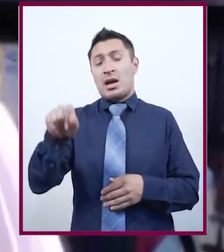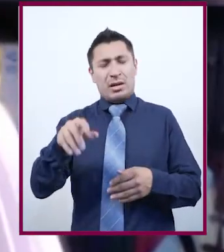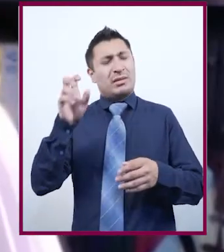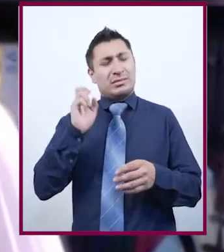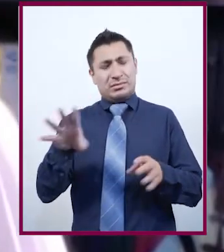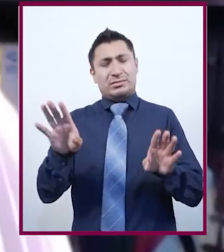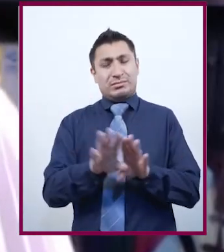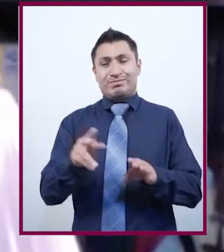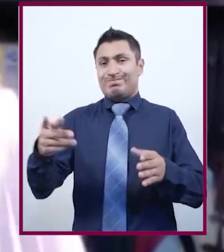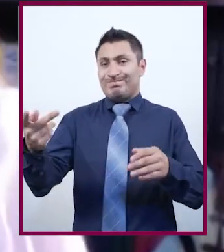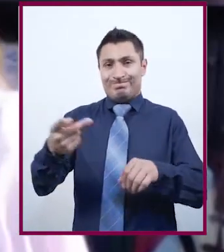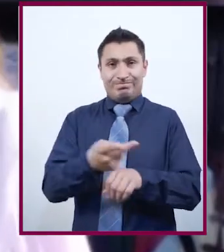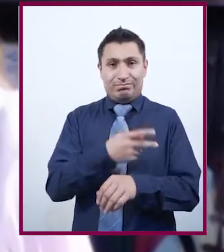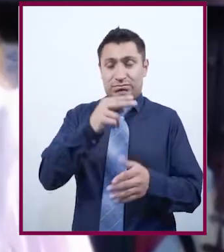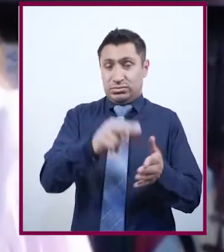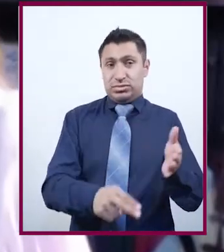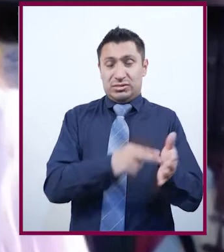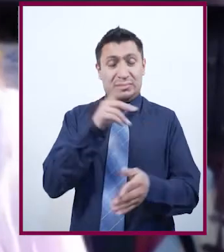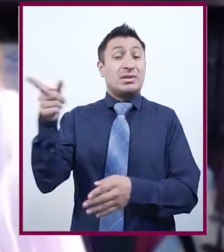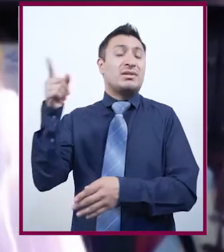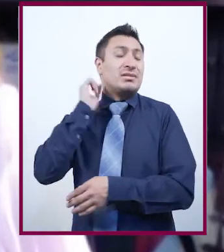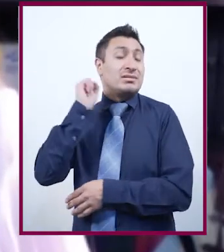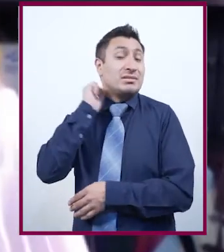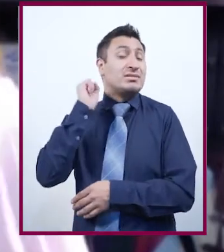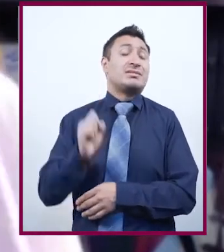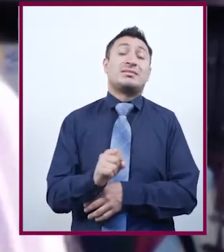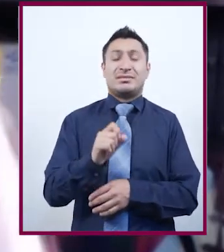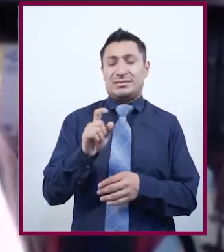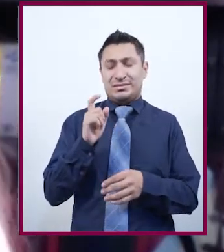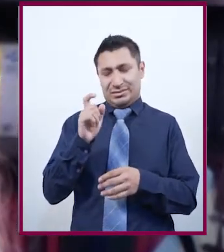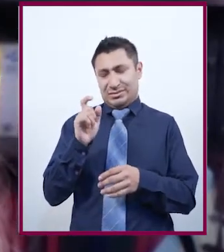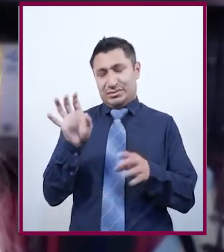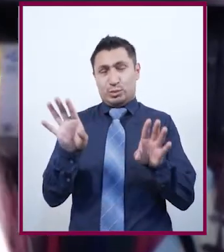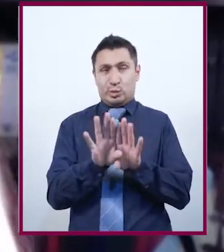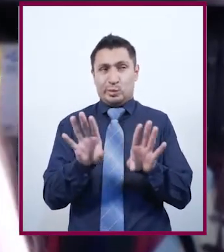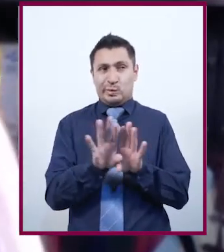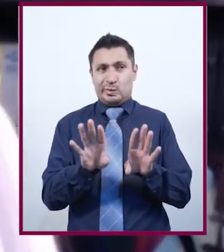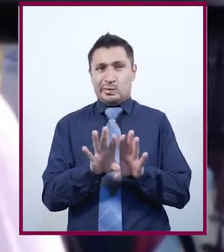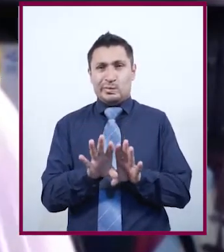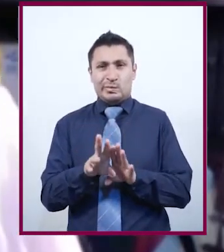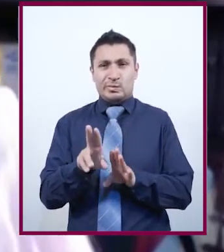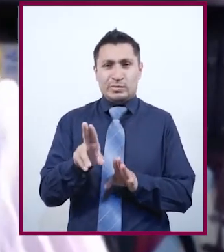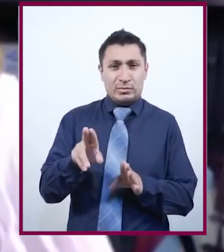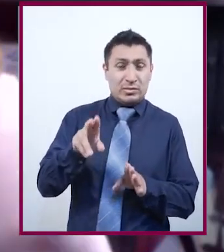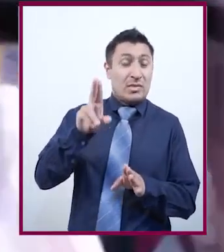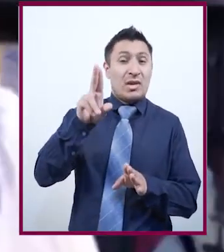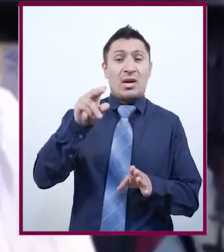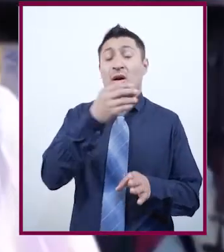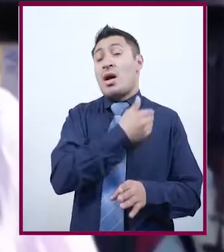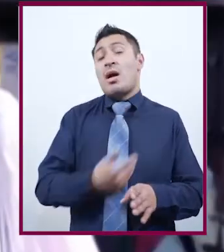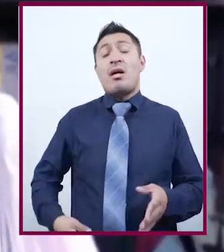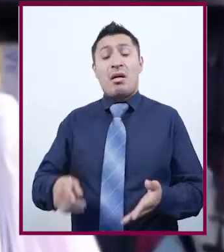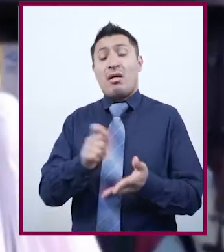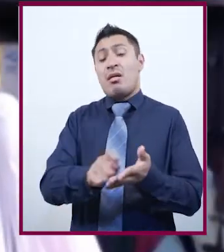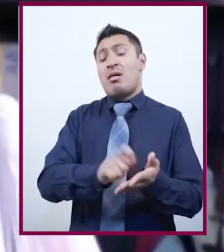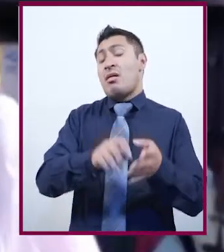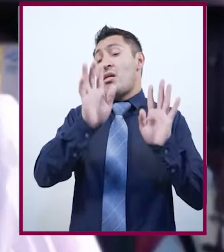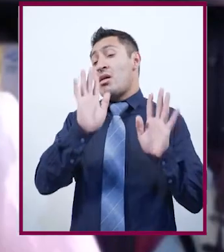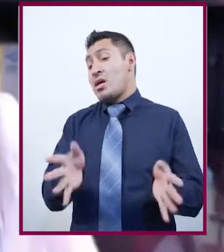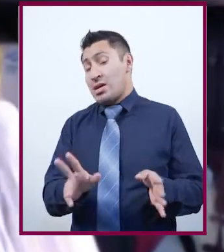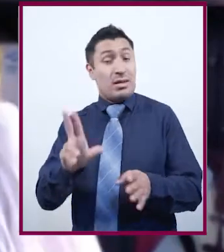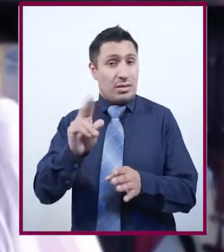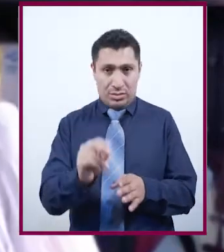del Senado, ¿no? Aquí nosotros no solamente es que lo suscribe el presidente, sino que estamos dentro